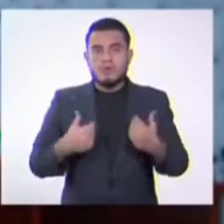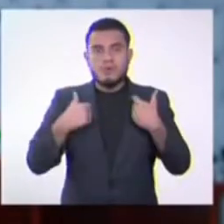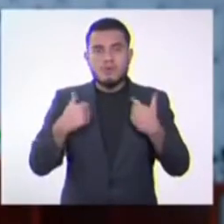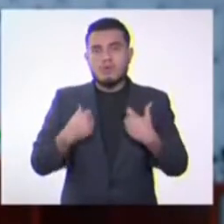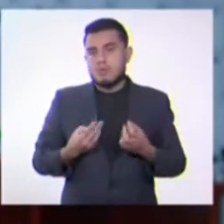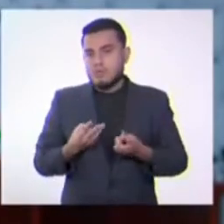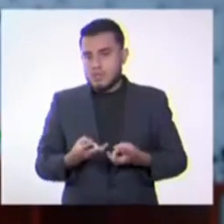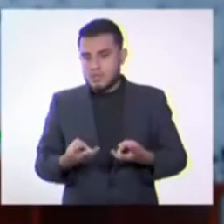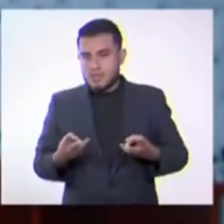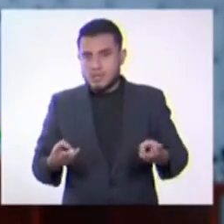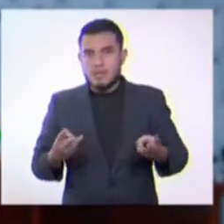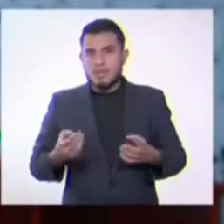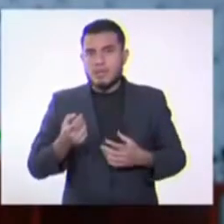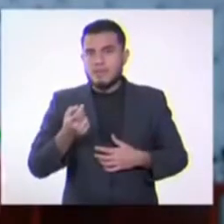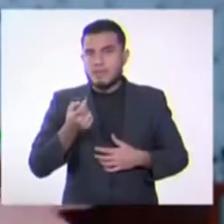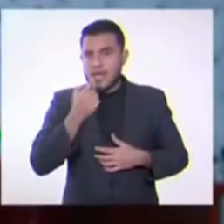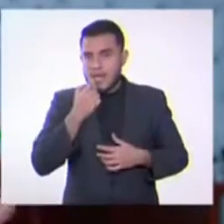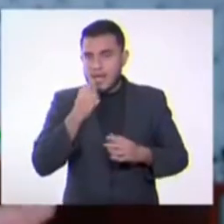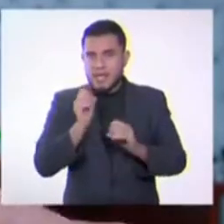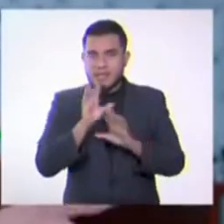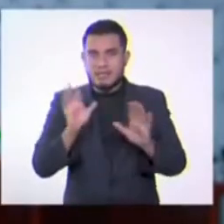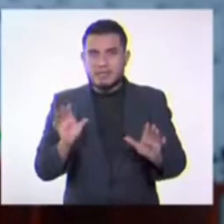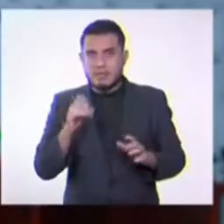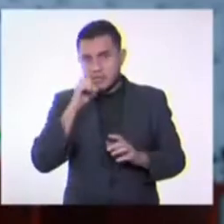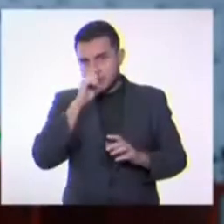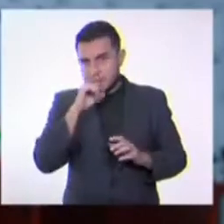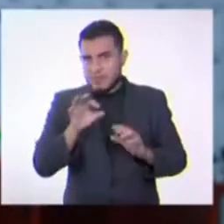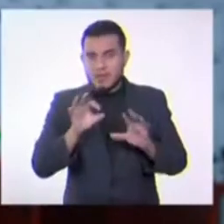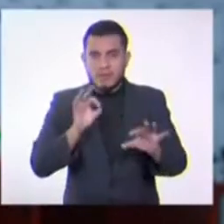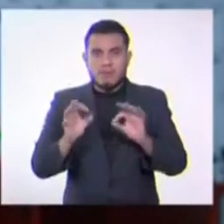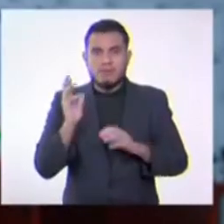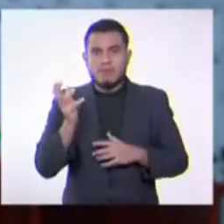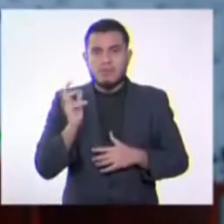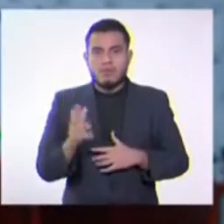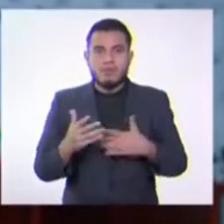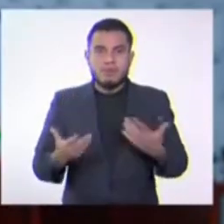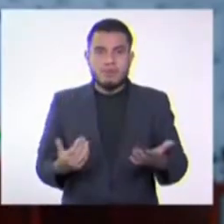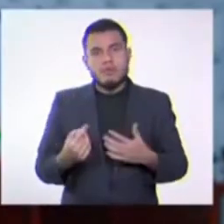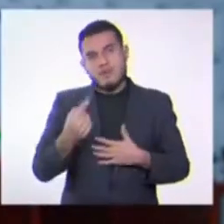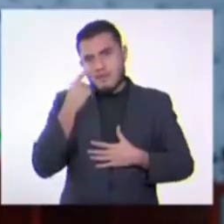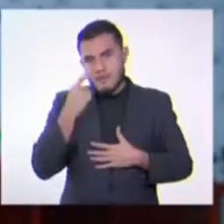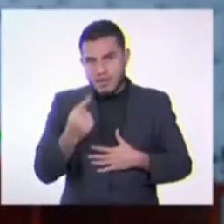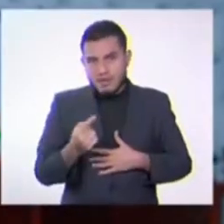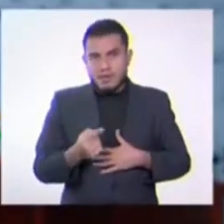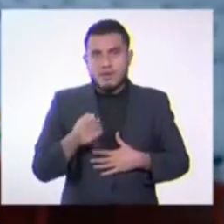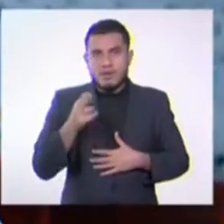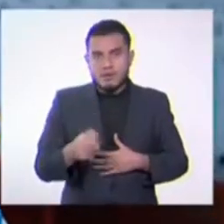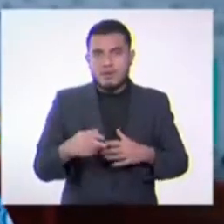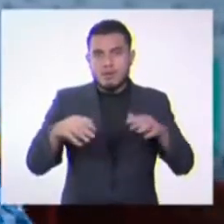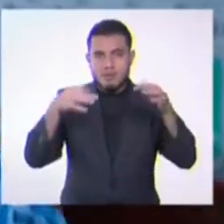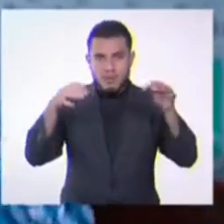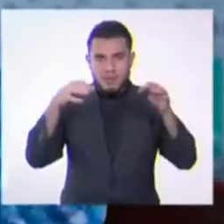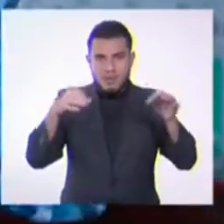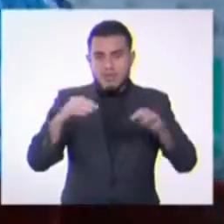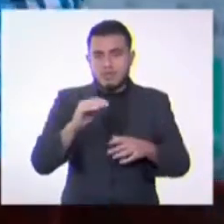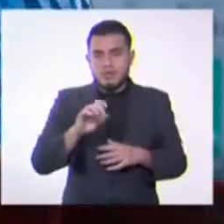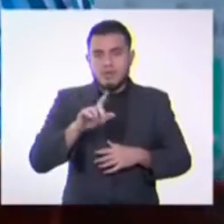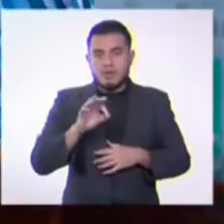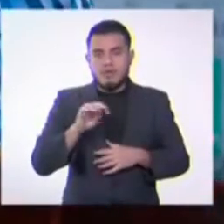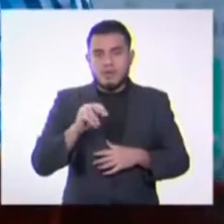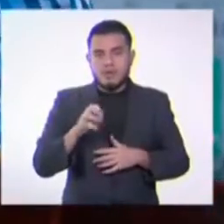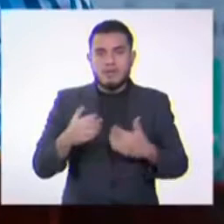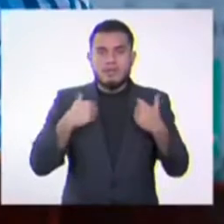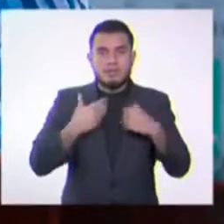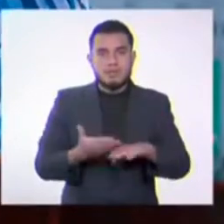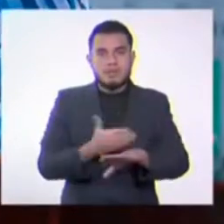sea transparente de algún color? Fíjate con los mismos papeles celofanes que teníamos. Si